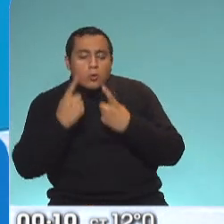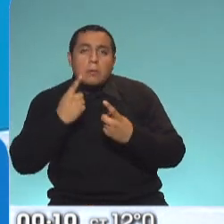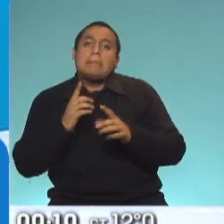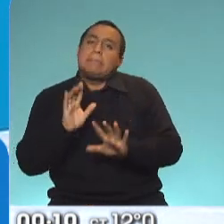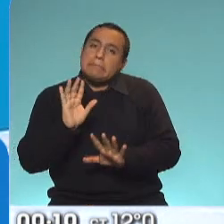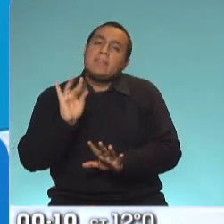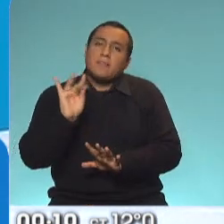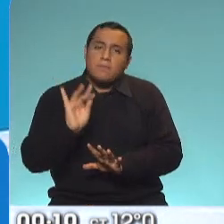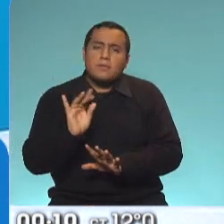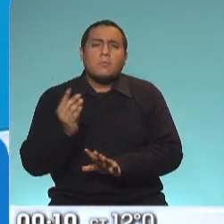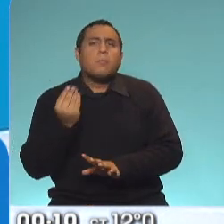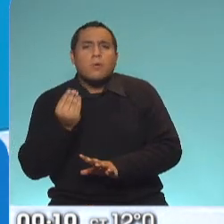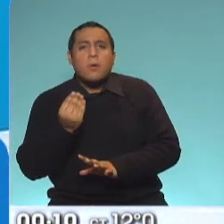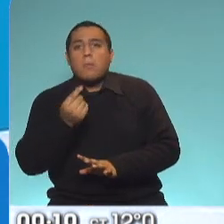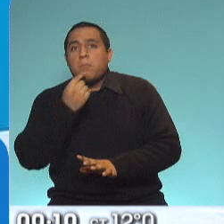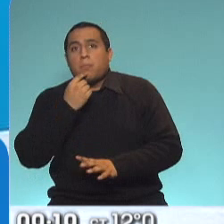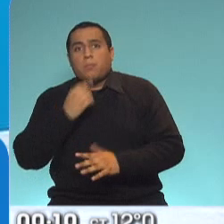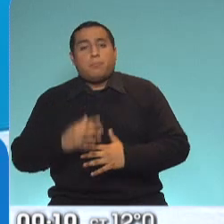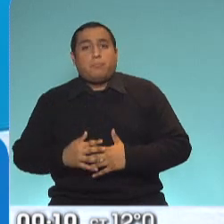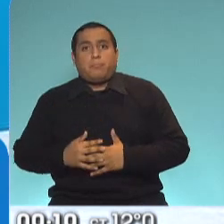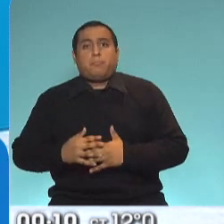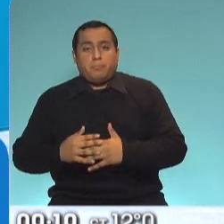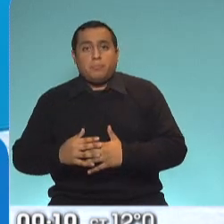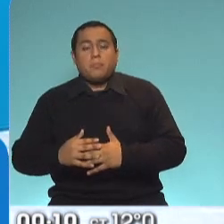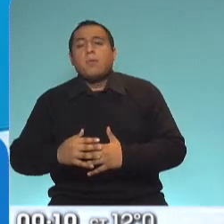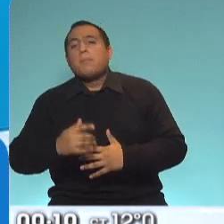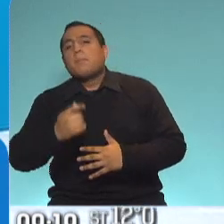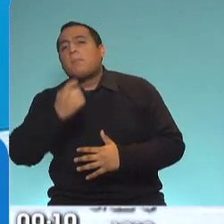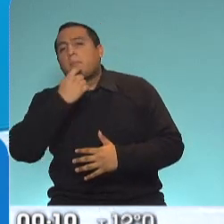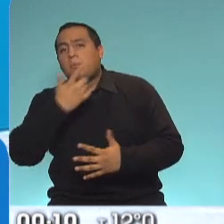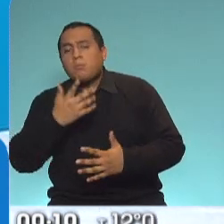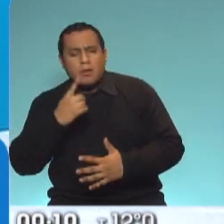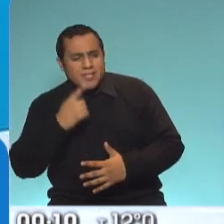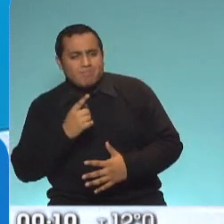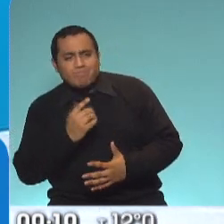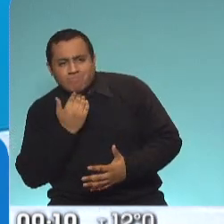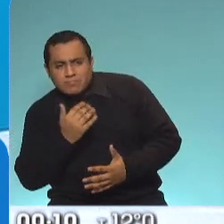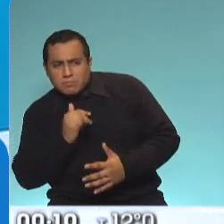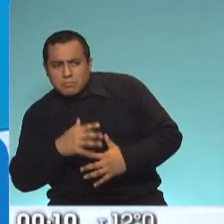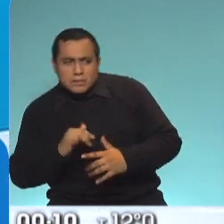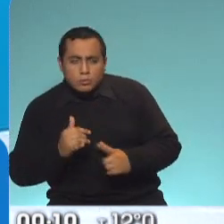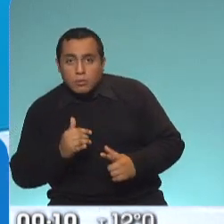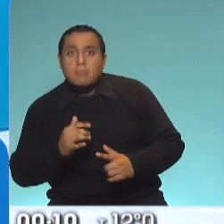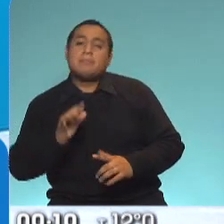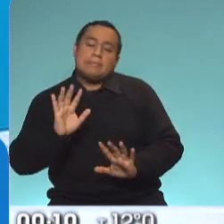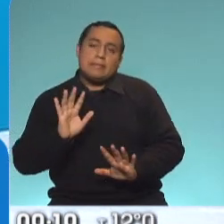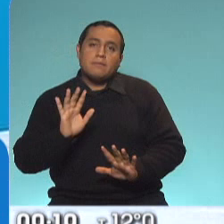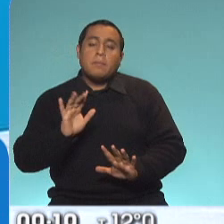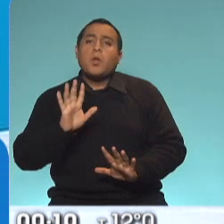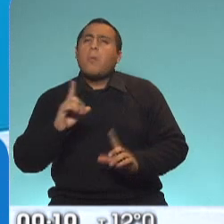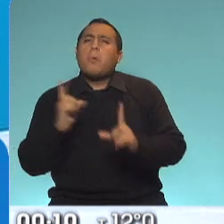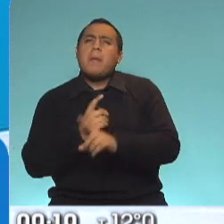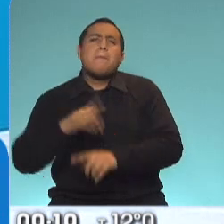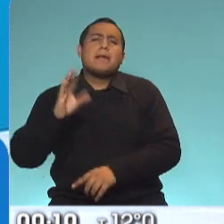difícil cuando es muy previo, muy precozmente, porque a veces no se identifica, pero sobre todo el problema es